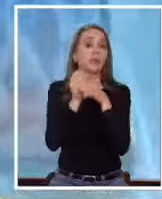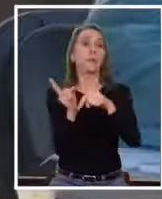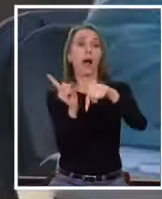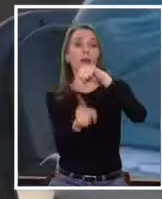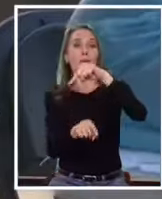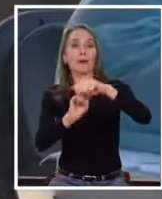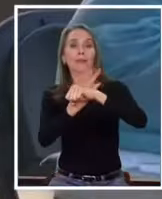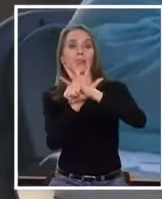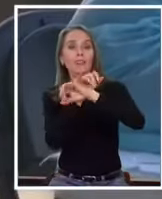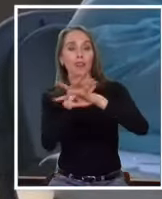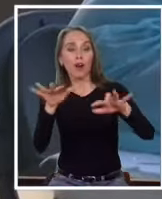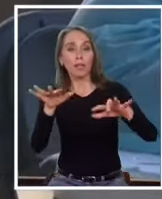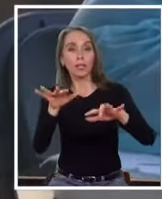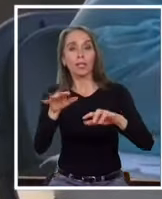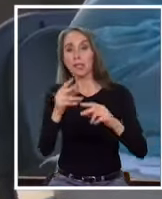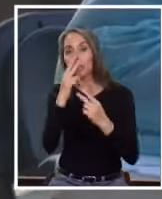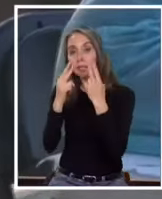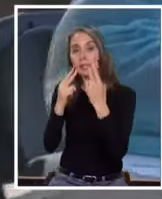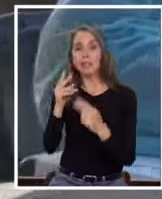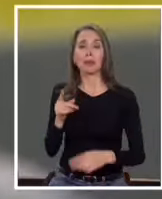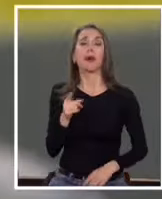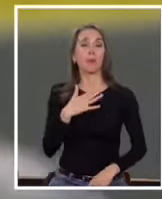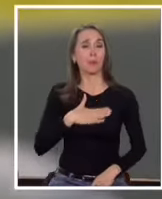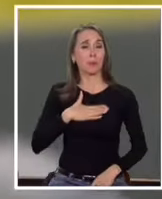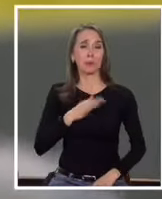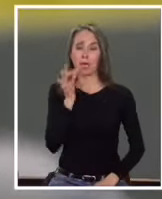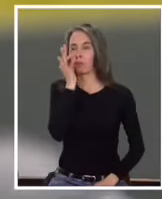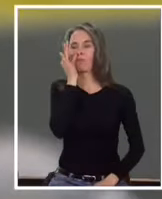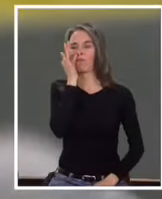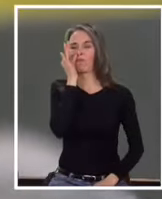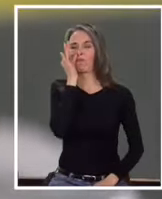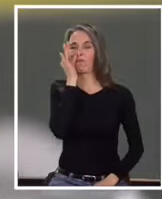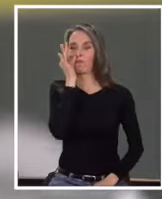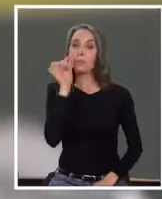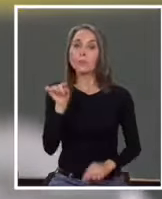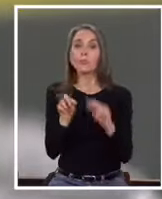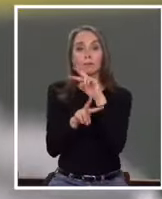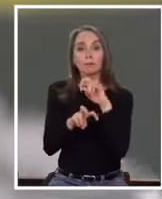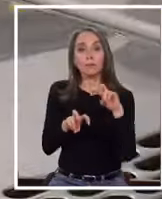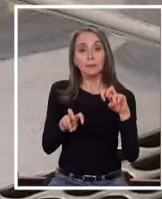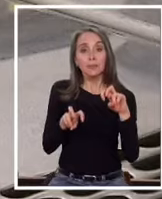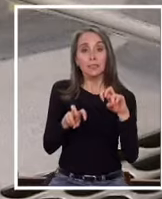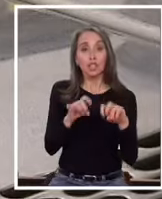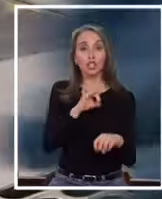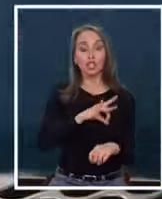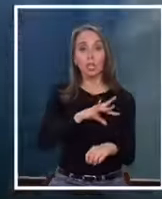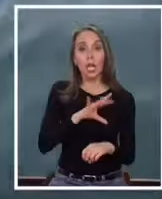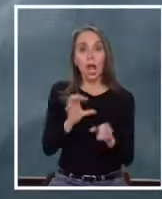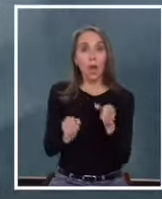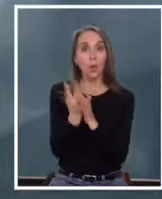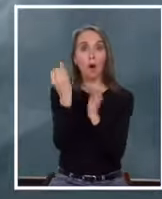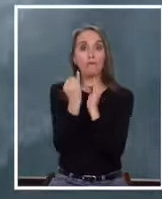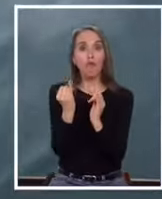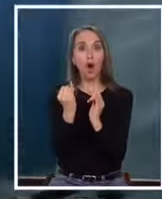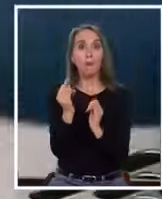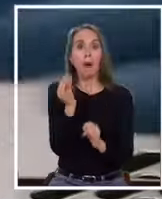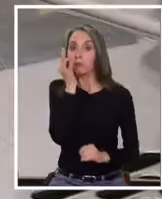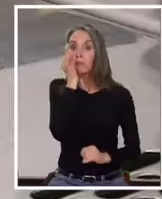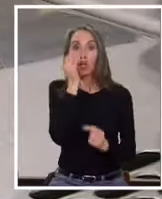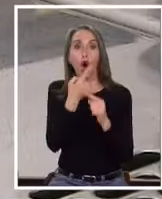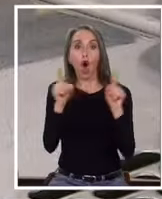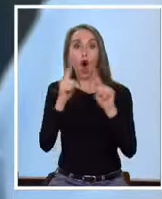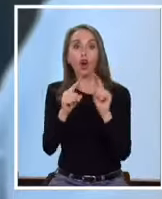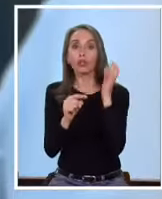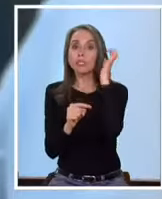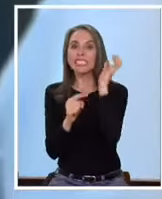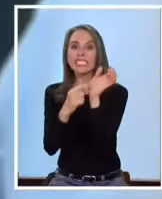la pandemia, pero la experiencia no es tan grata. Pensando en eso, es que un estudio chileno descubrió una innovadora forma de testeo, a través